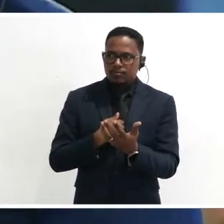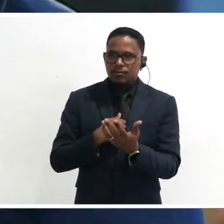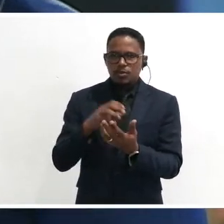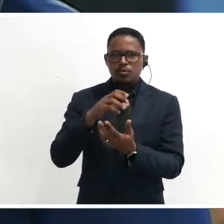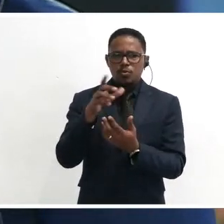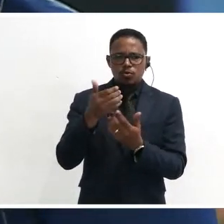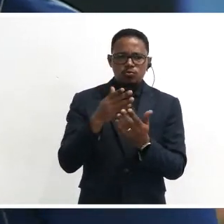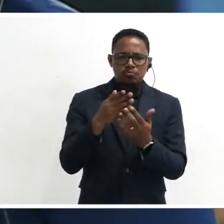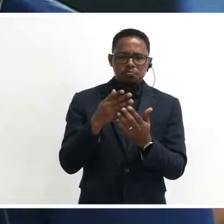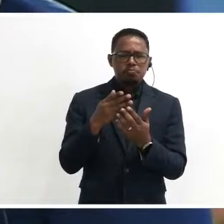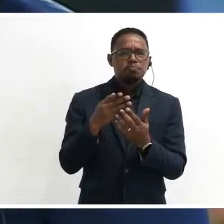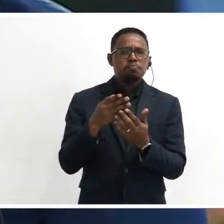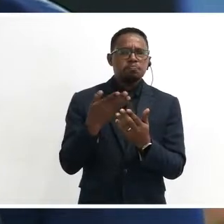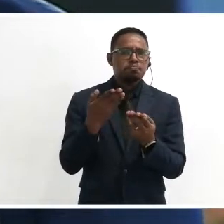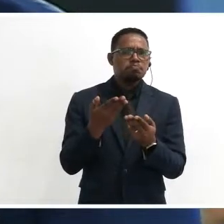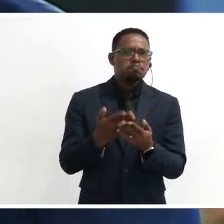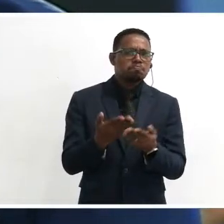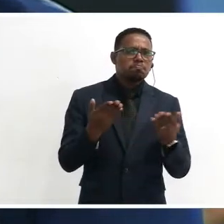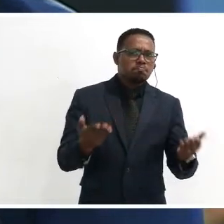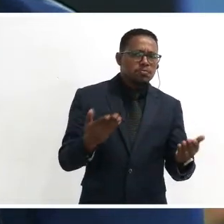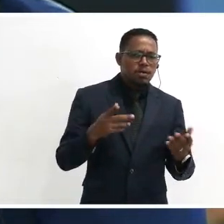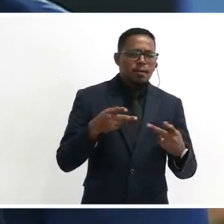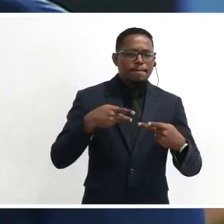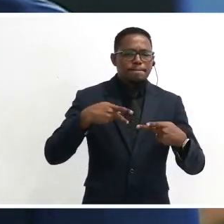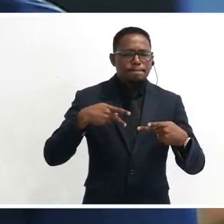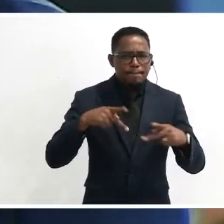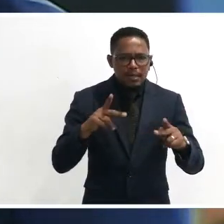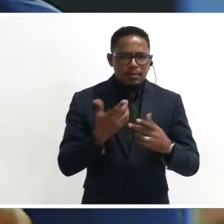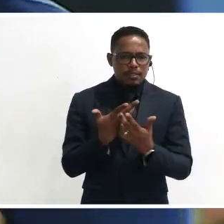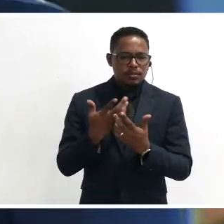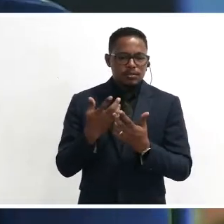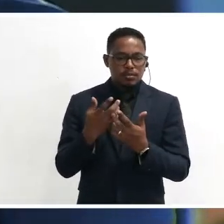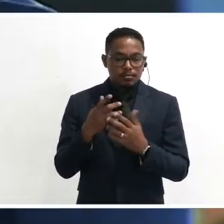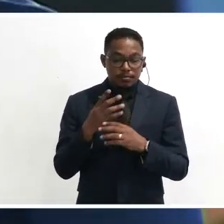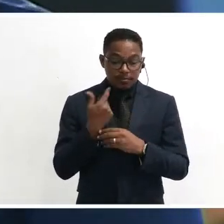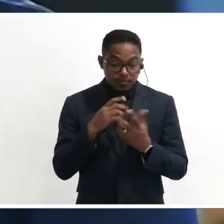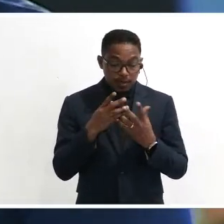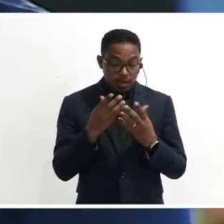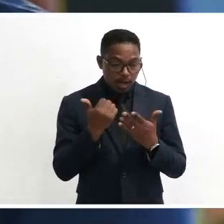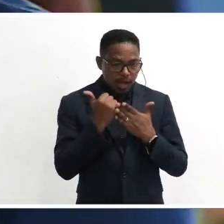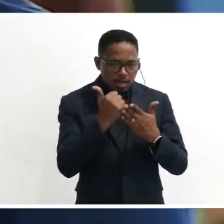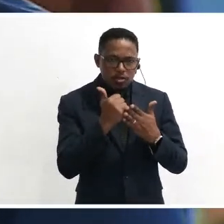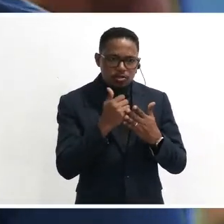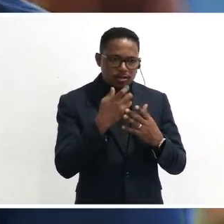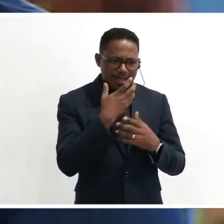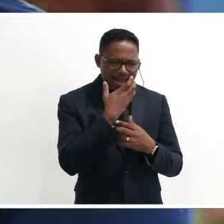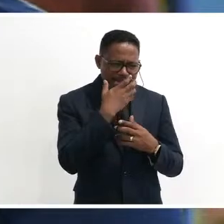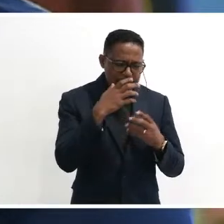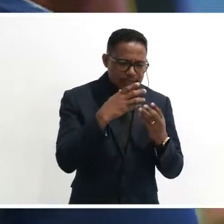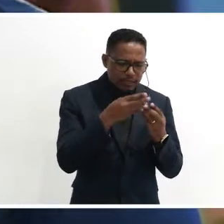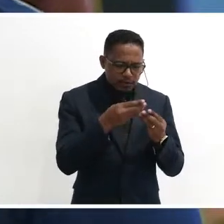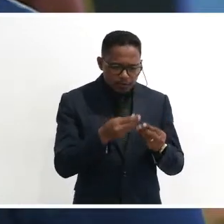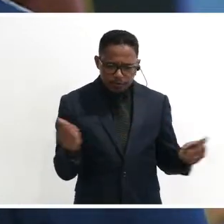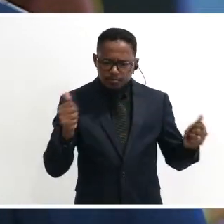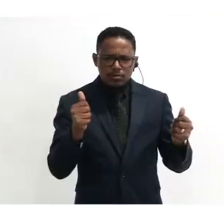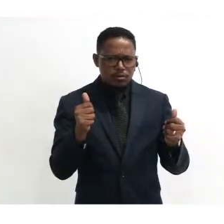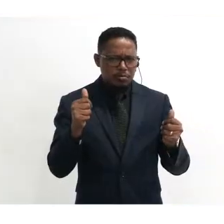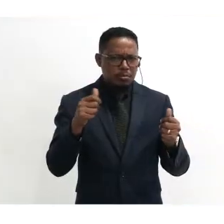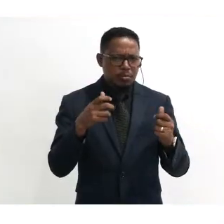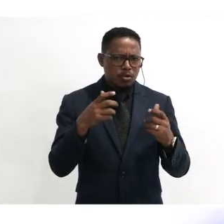sustrato que podría garantizar los mecanismos de enfriamiento para estos equipos? Muchas